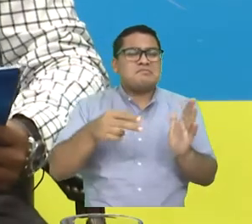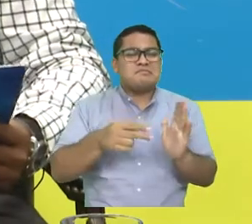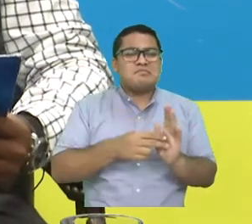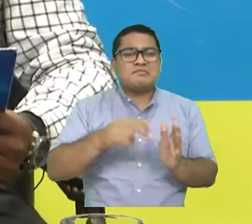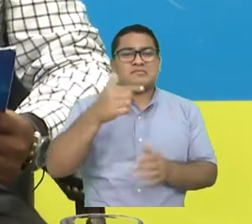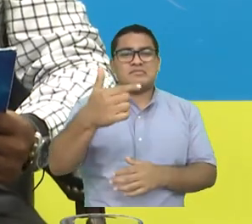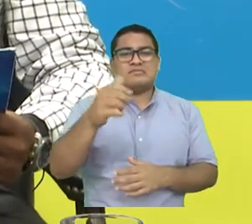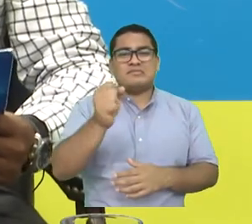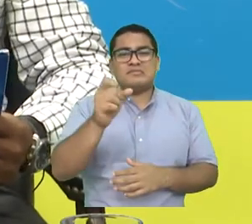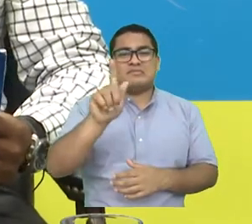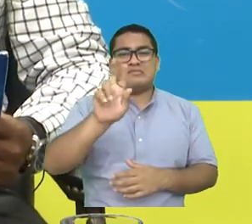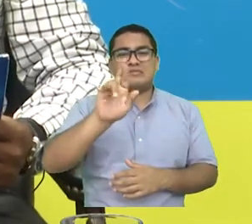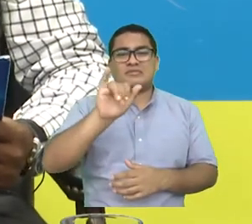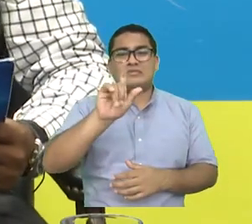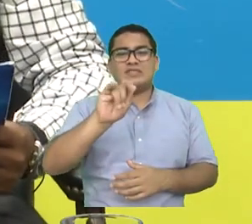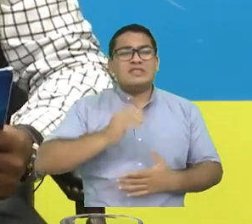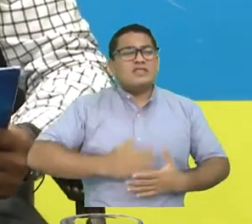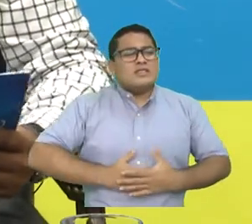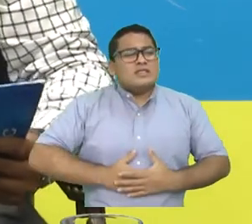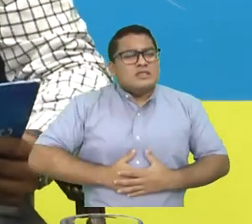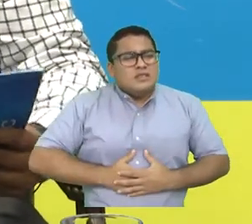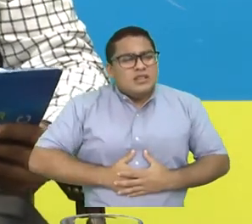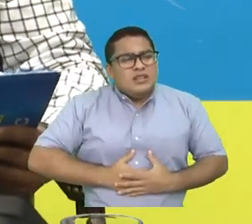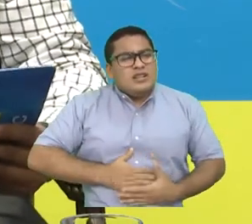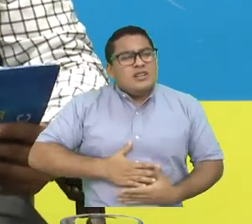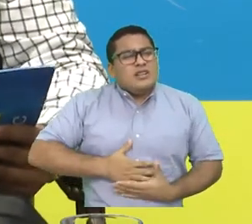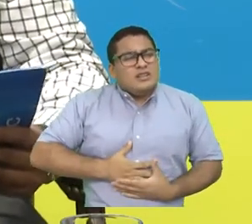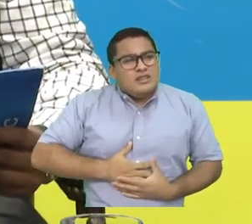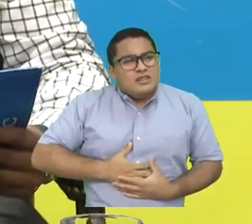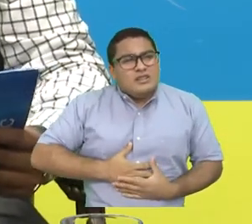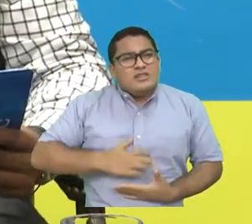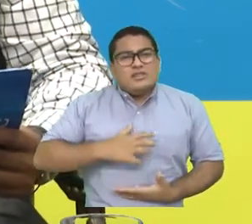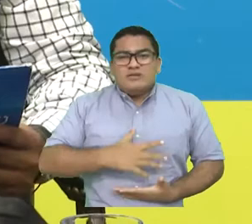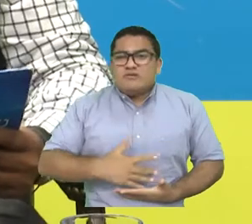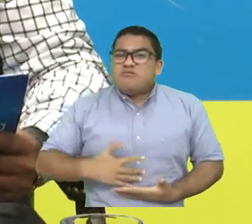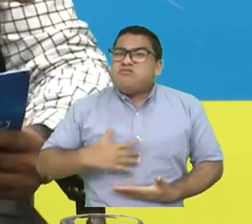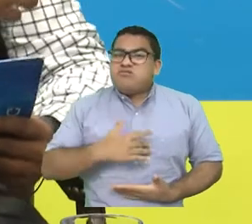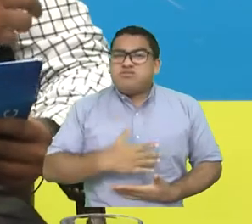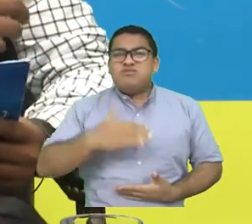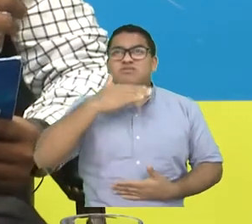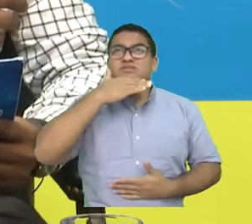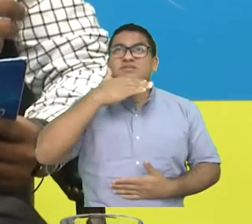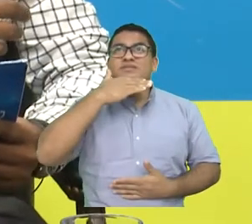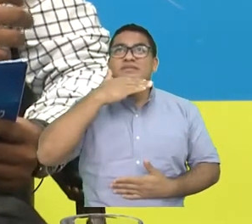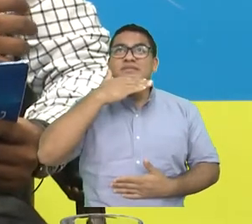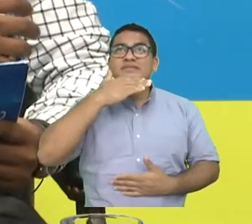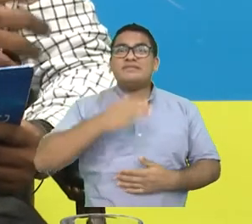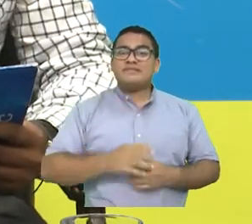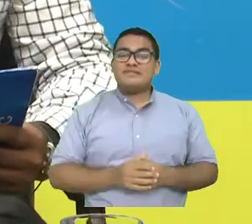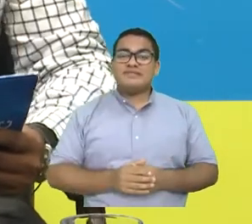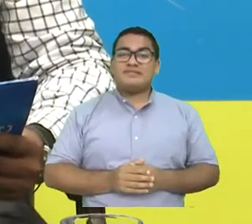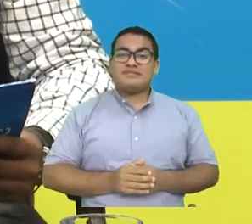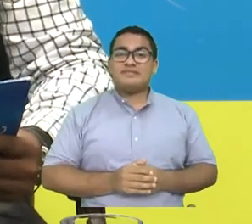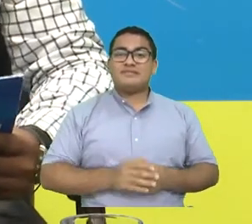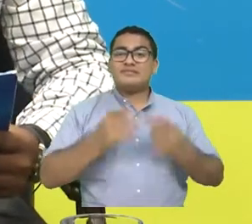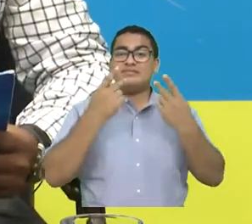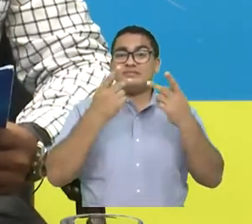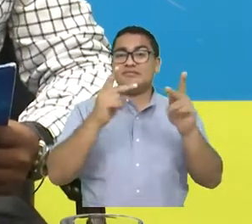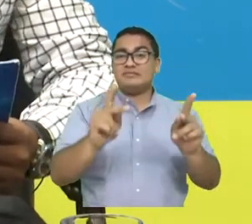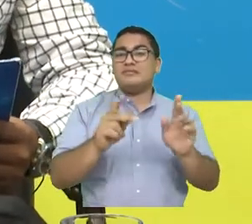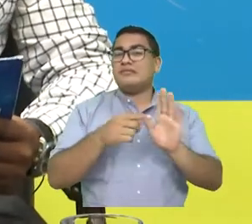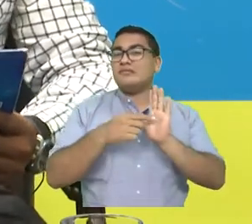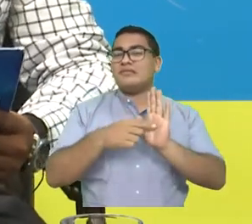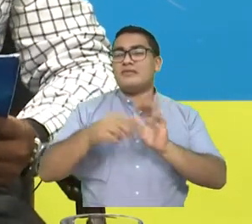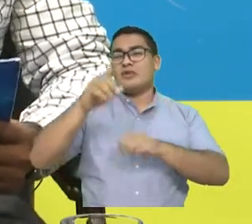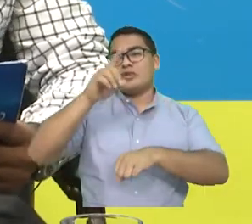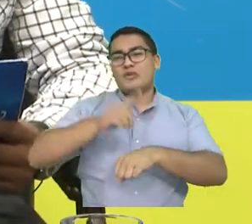sienten aquel dolor de estómago. Exacto. O aquella acidez, ¿verdad? Acidez estomacal. Exacto. Pero en lenguaje médico,